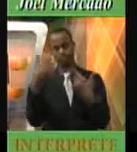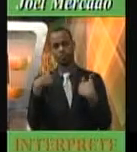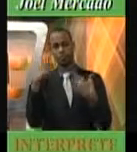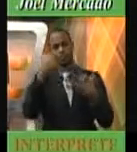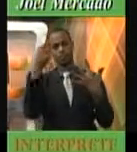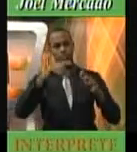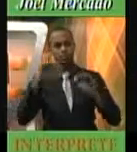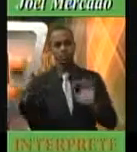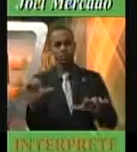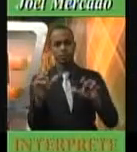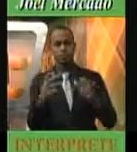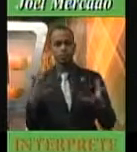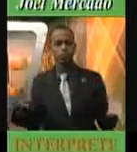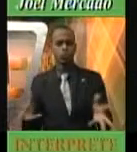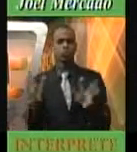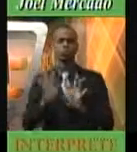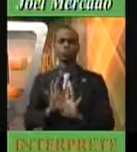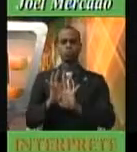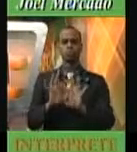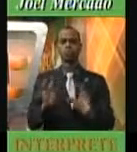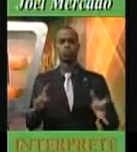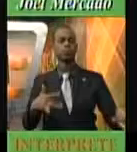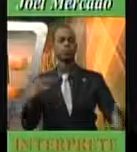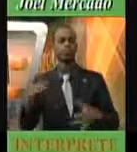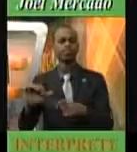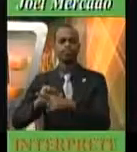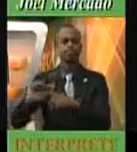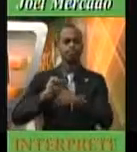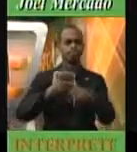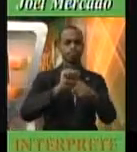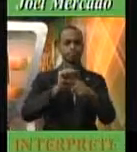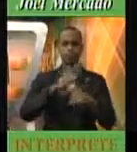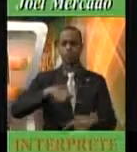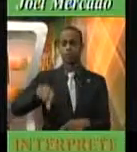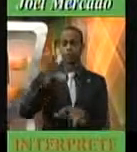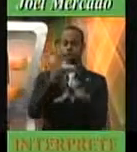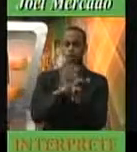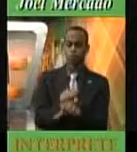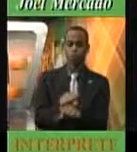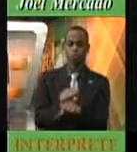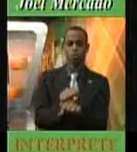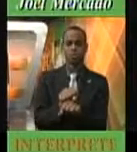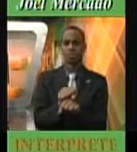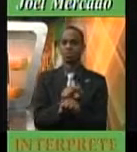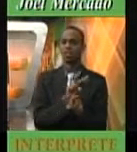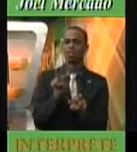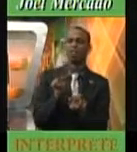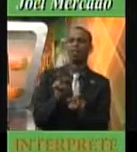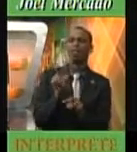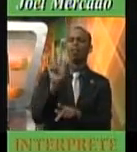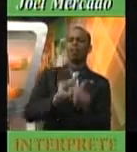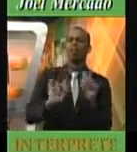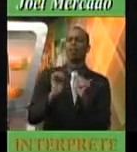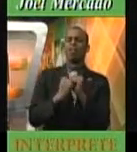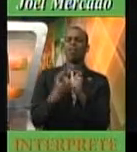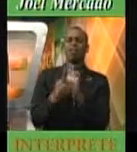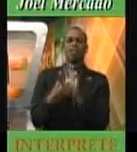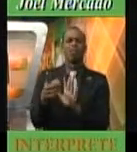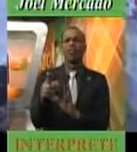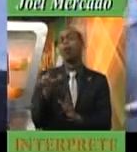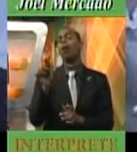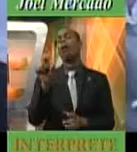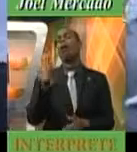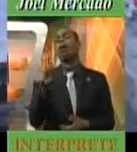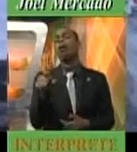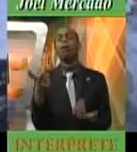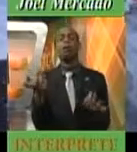y sensibilización para un poco romper con los estereotipos con los que se suelen ver la persona con discapacidad, como el